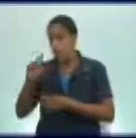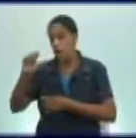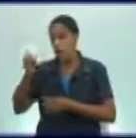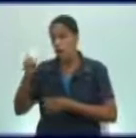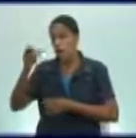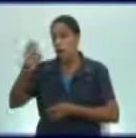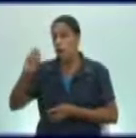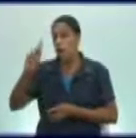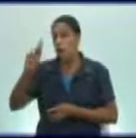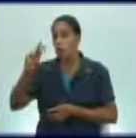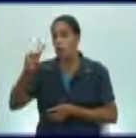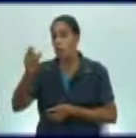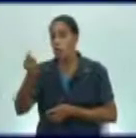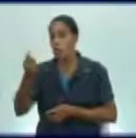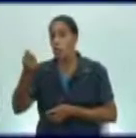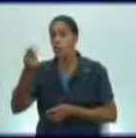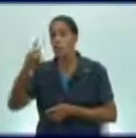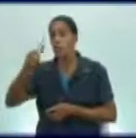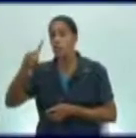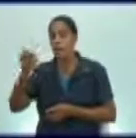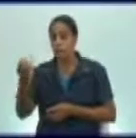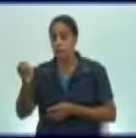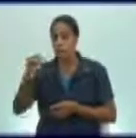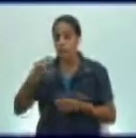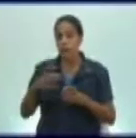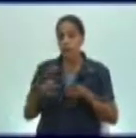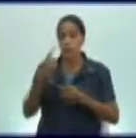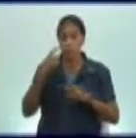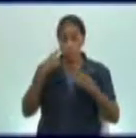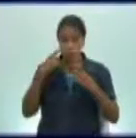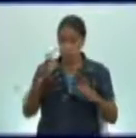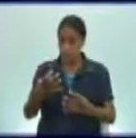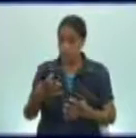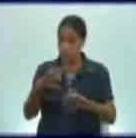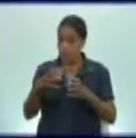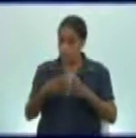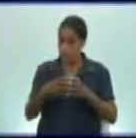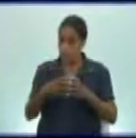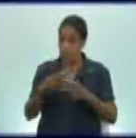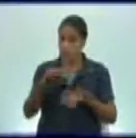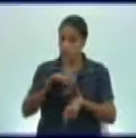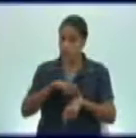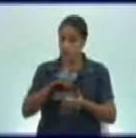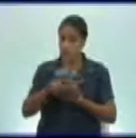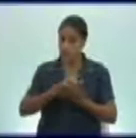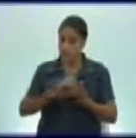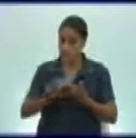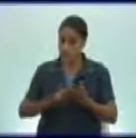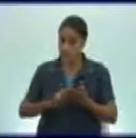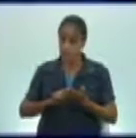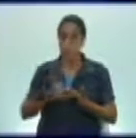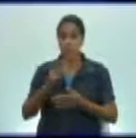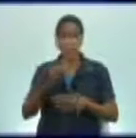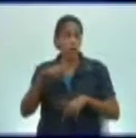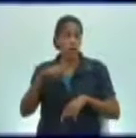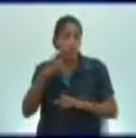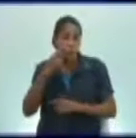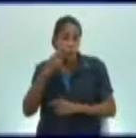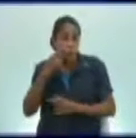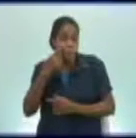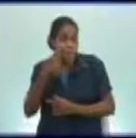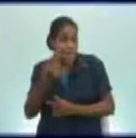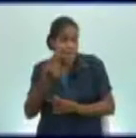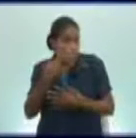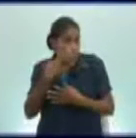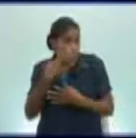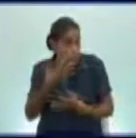adaptación importante de este grupo. Les doy un tiempo para que ustedes visualicen esta